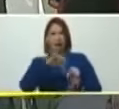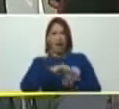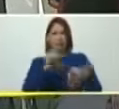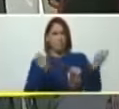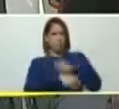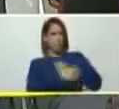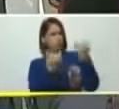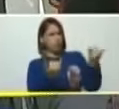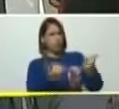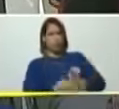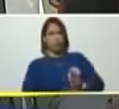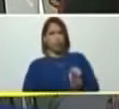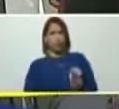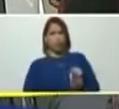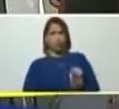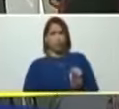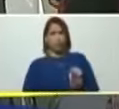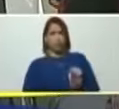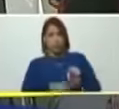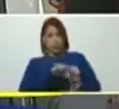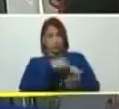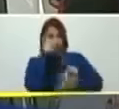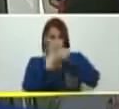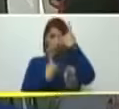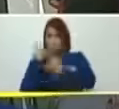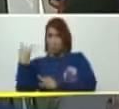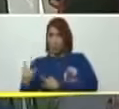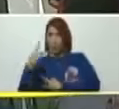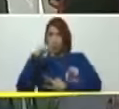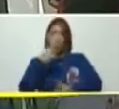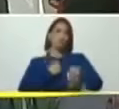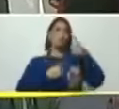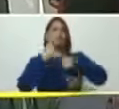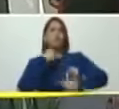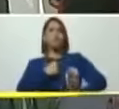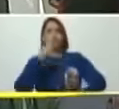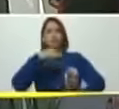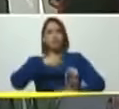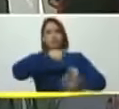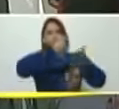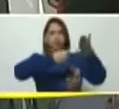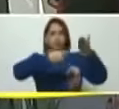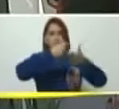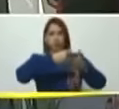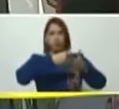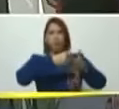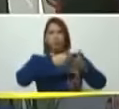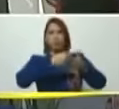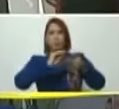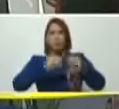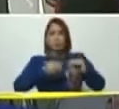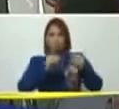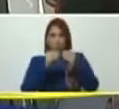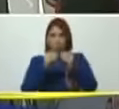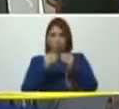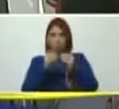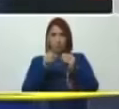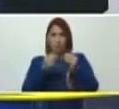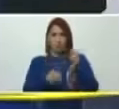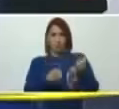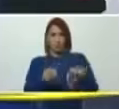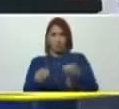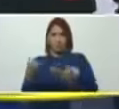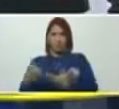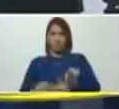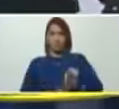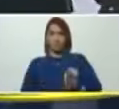pues en un centro de atracción con el colorido, con los murales, con la recuperación, con el ornato.